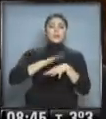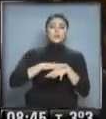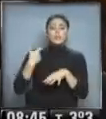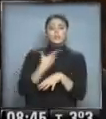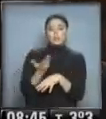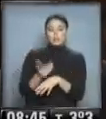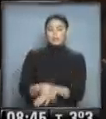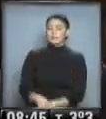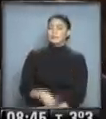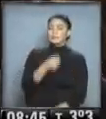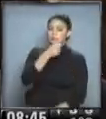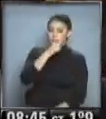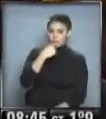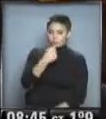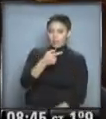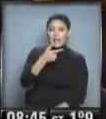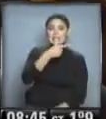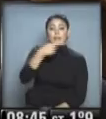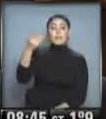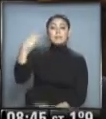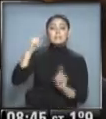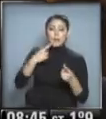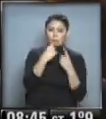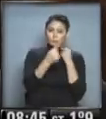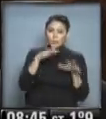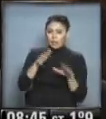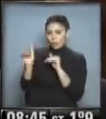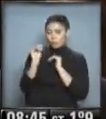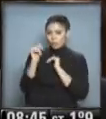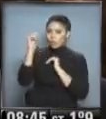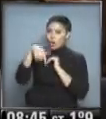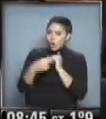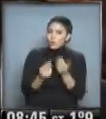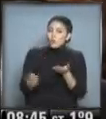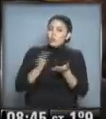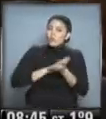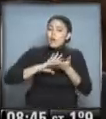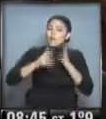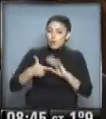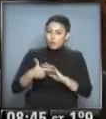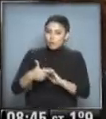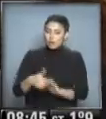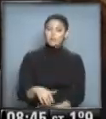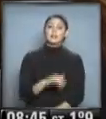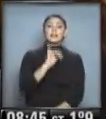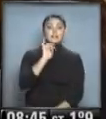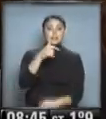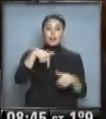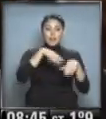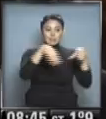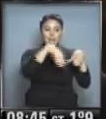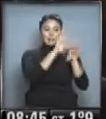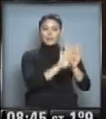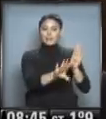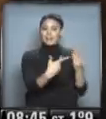La semana pasada hubo una protesta de similares características. Hoy se suma una nueva modalidad, ¿no? Claro, nos abren el cabildo, vos mirá